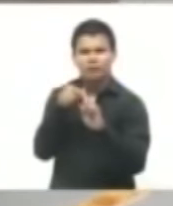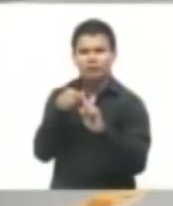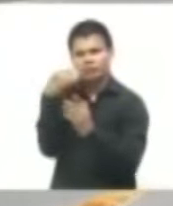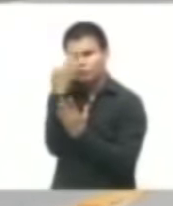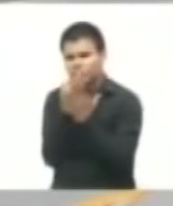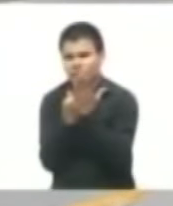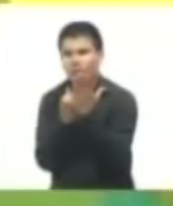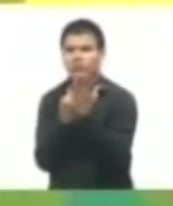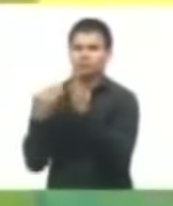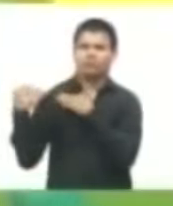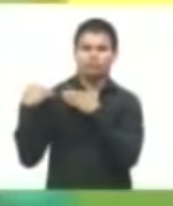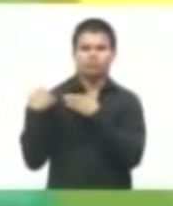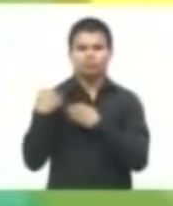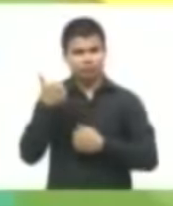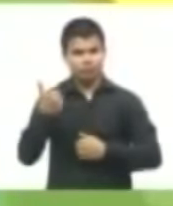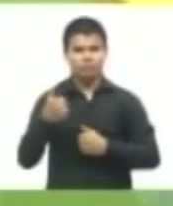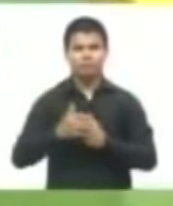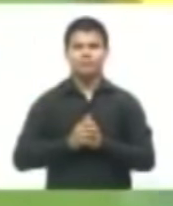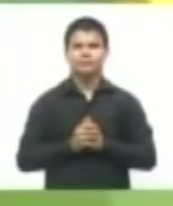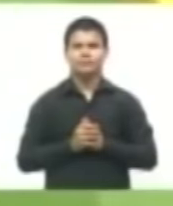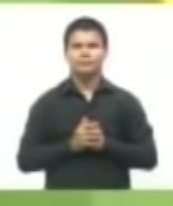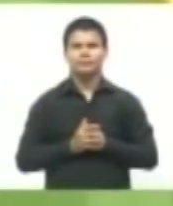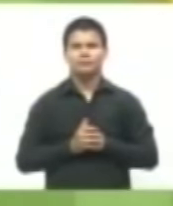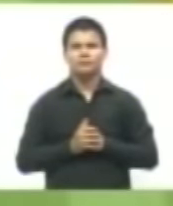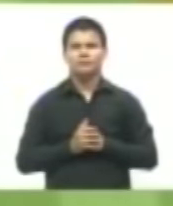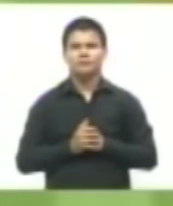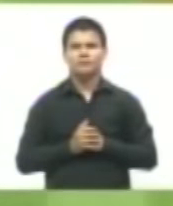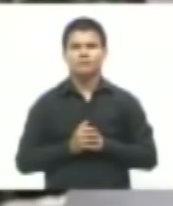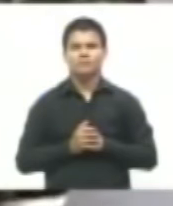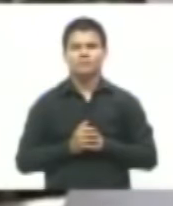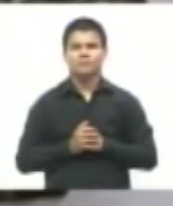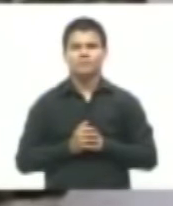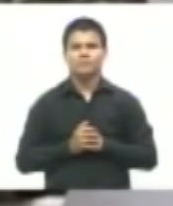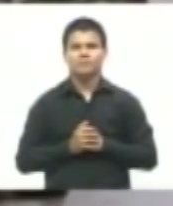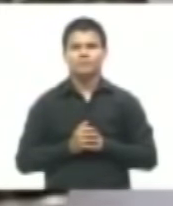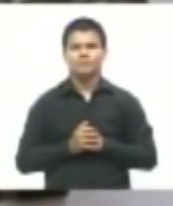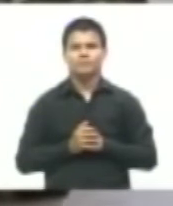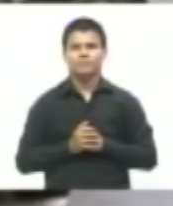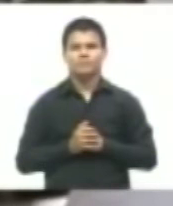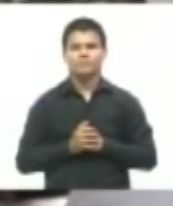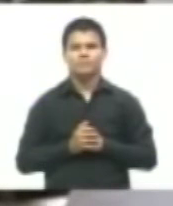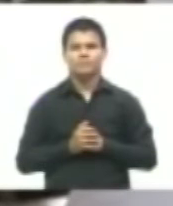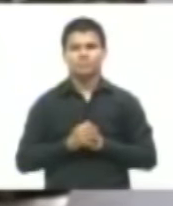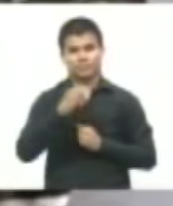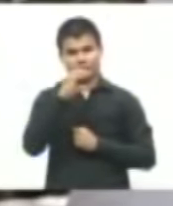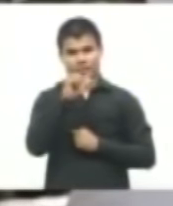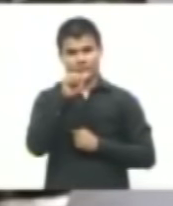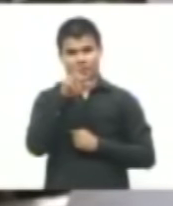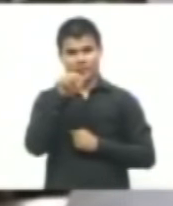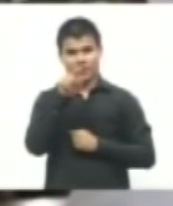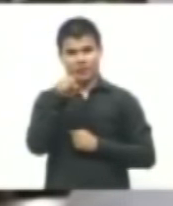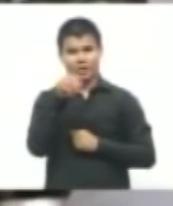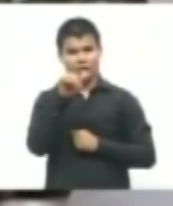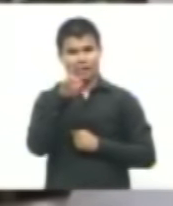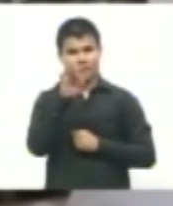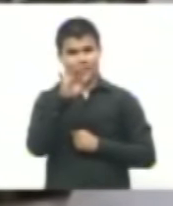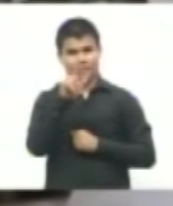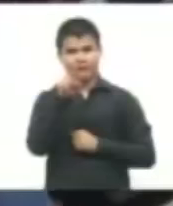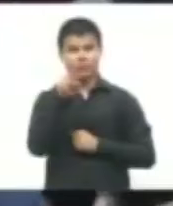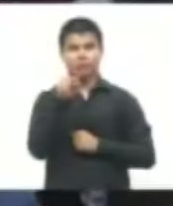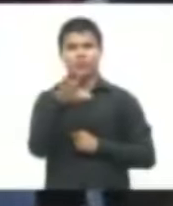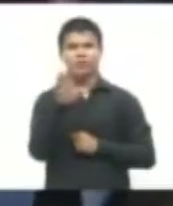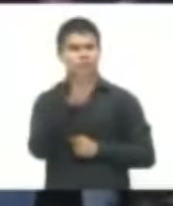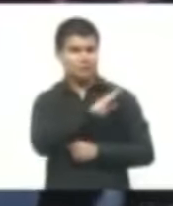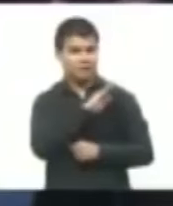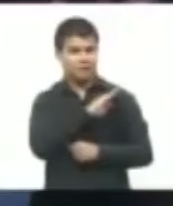encomendado. y Carlos Alberto Beto Silvera, quien es el